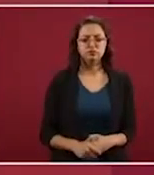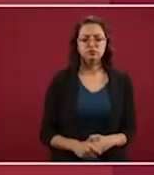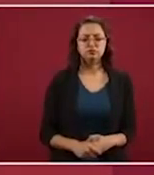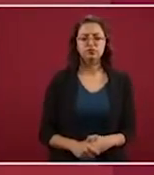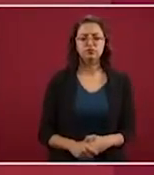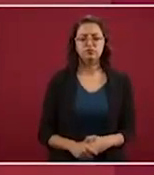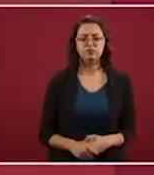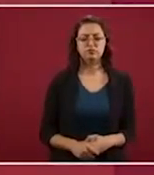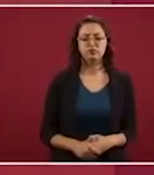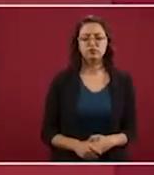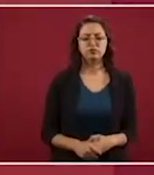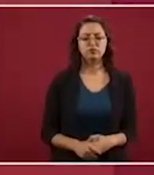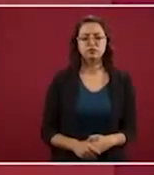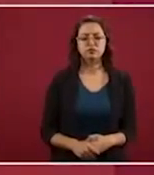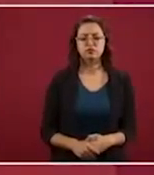Demócrata